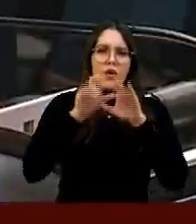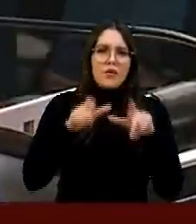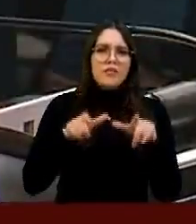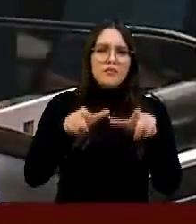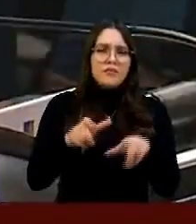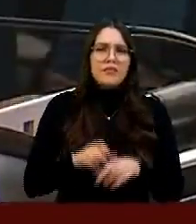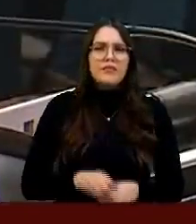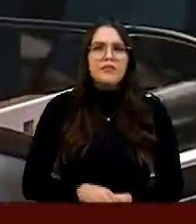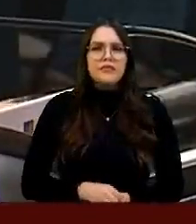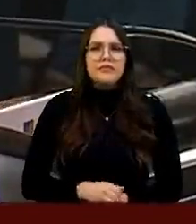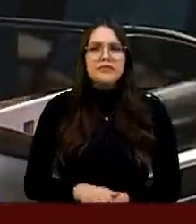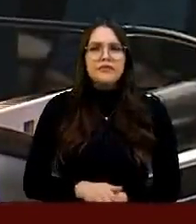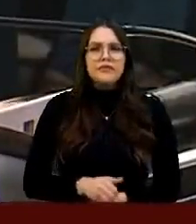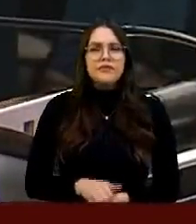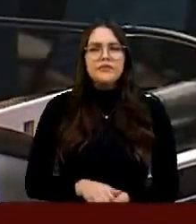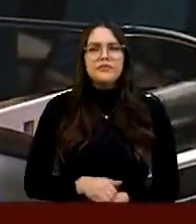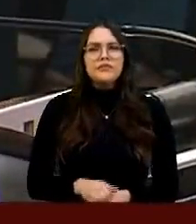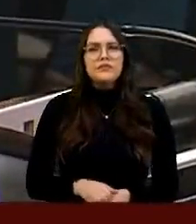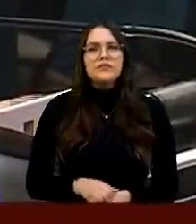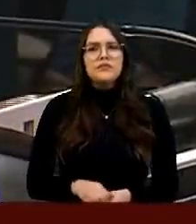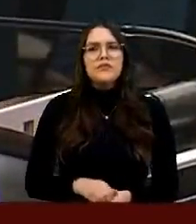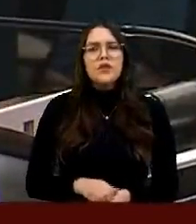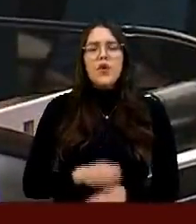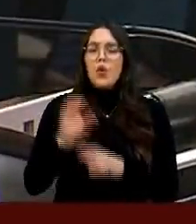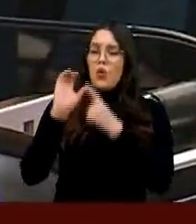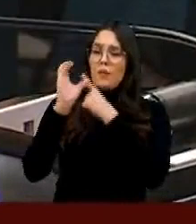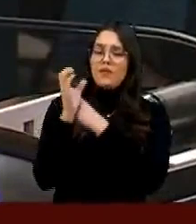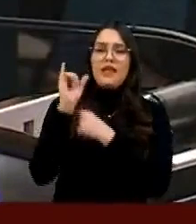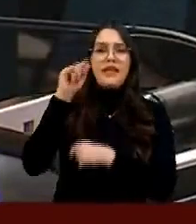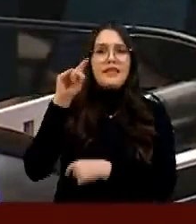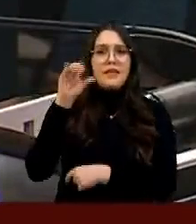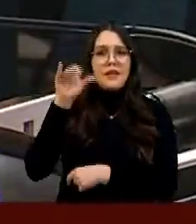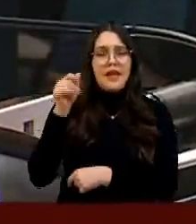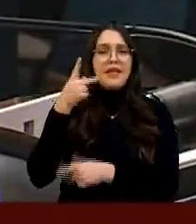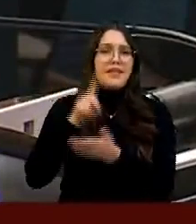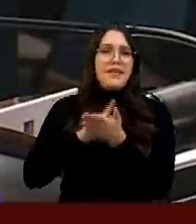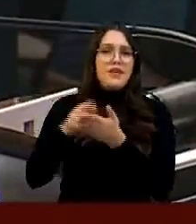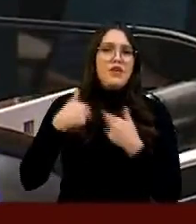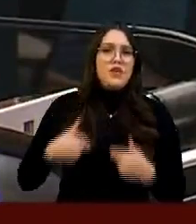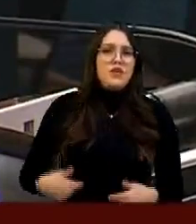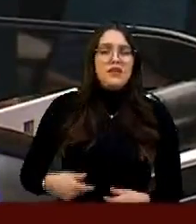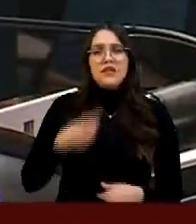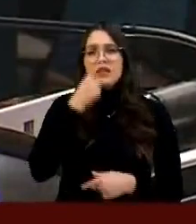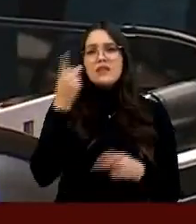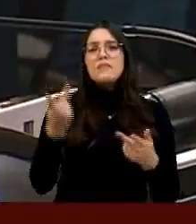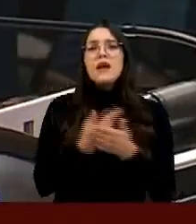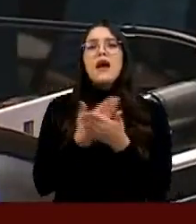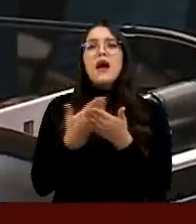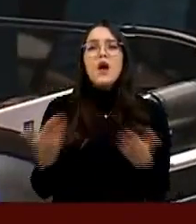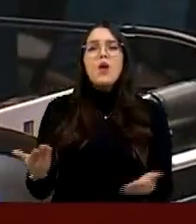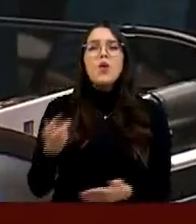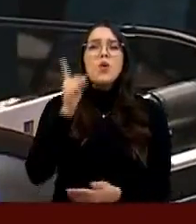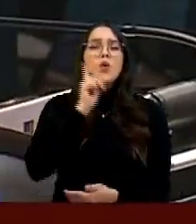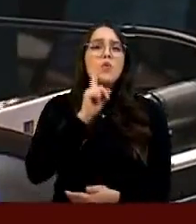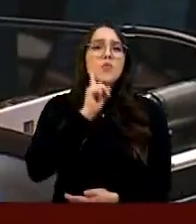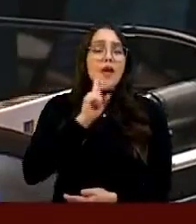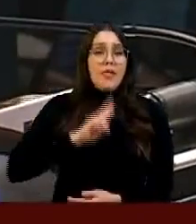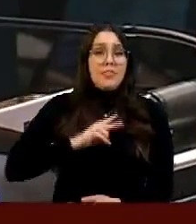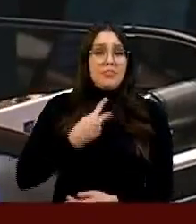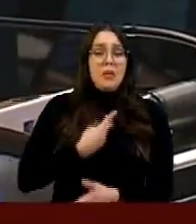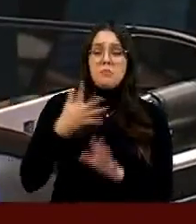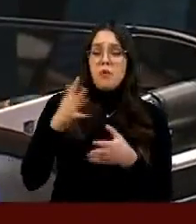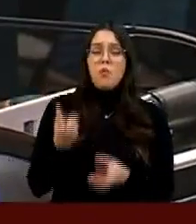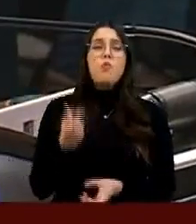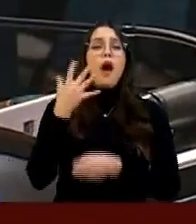Que según la Comisión Interamericana de Derechos Humanos, el promedio de vida de una mujer trans es de 35